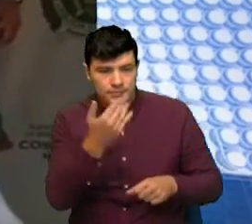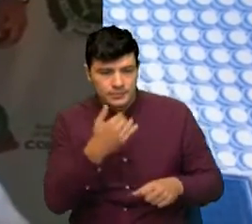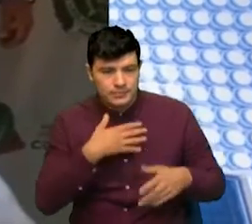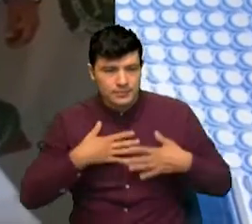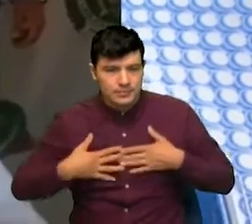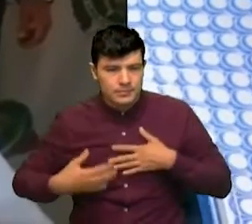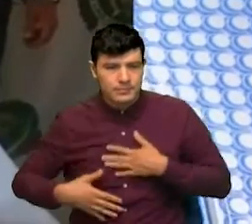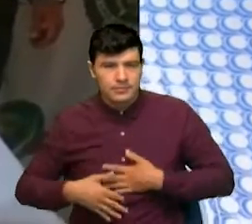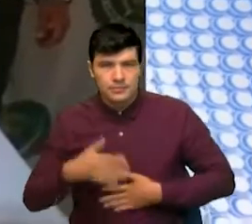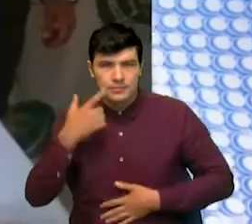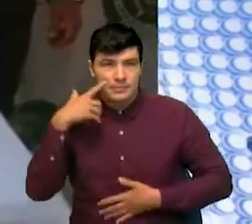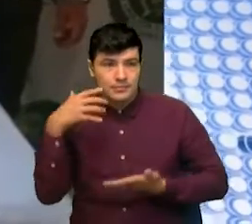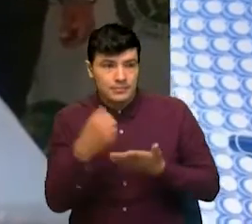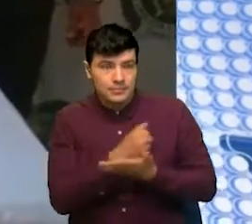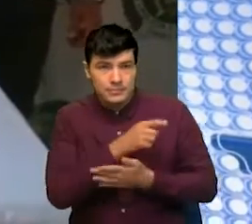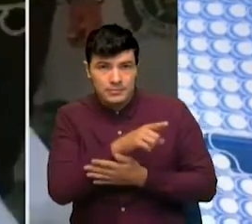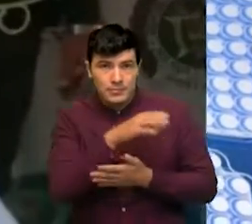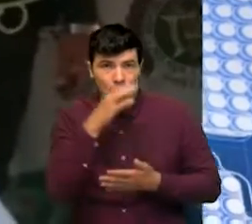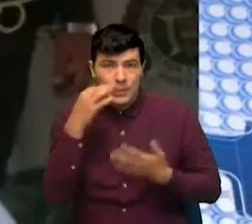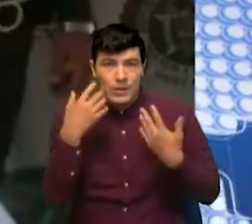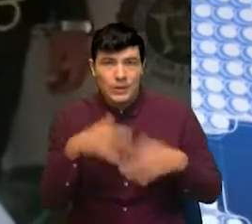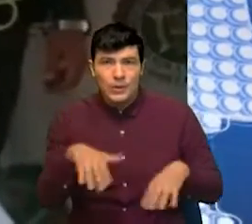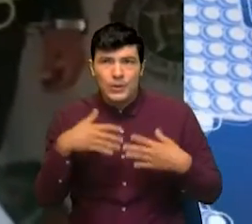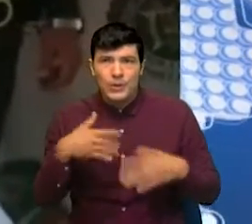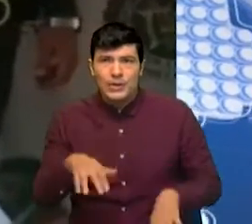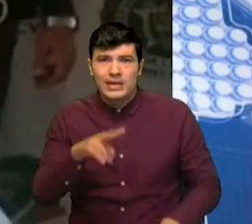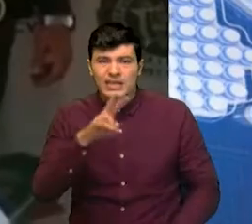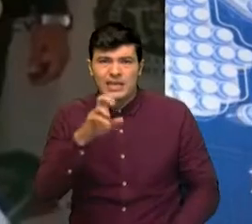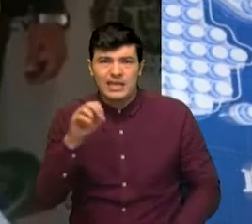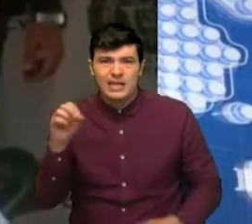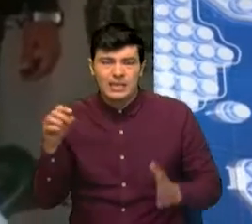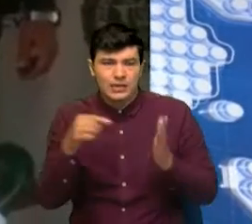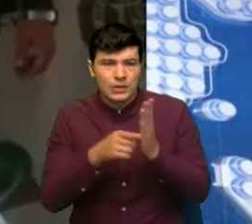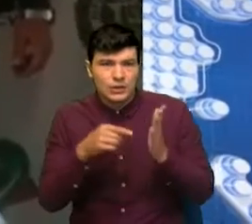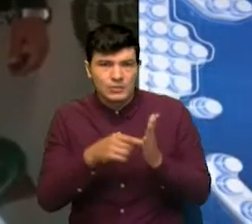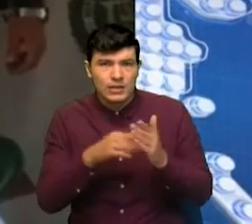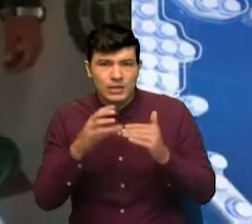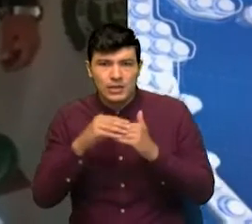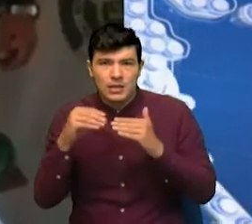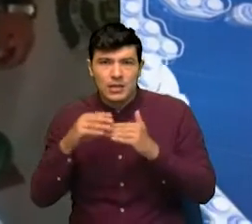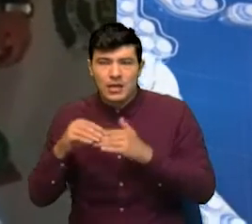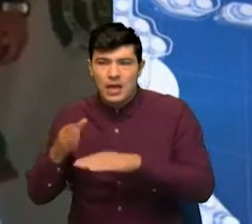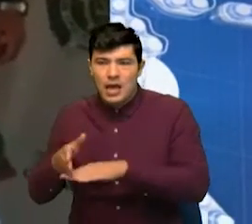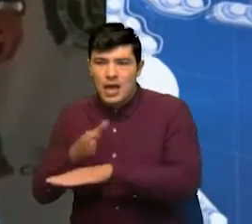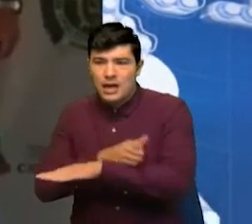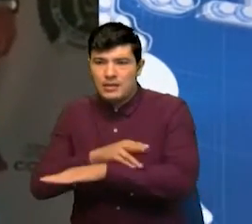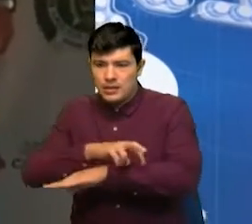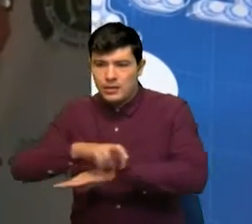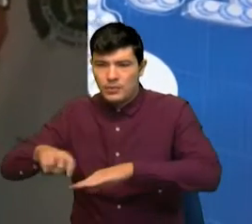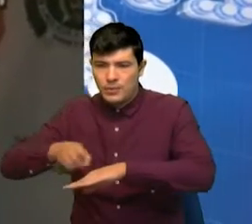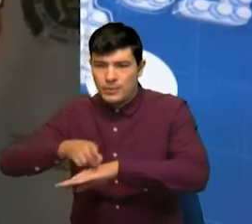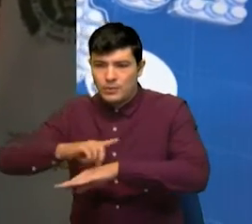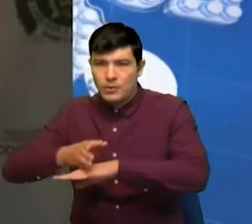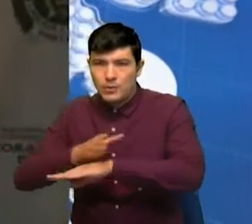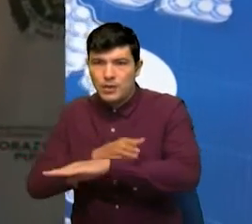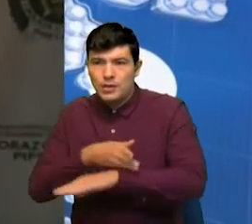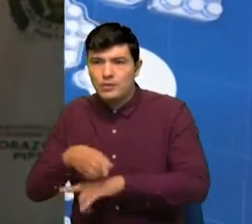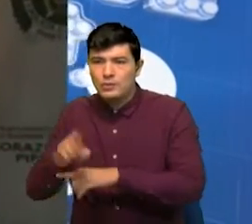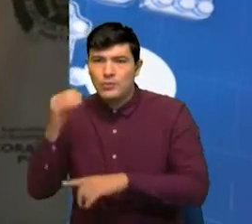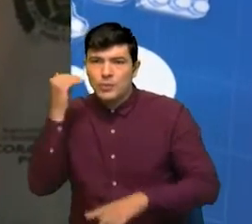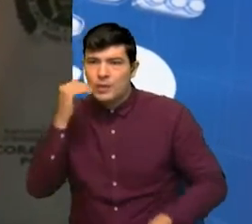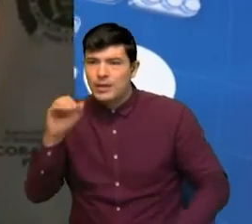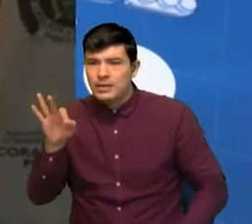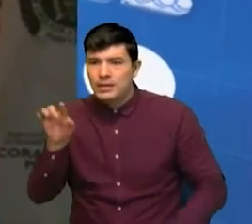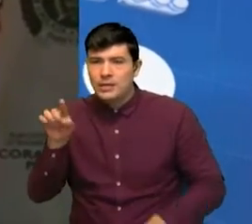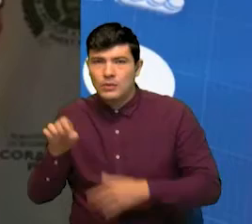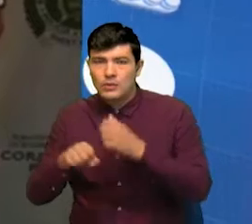personal, encontrándole bajo su poder la suma de 700 mil pesos, la cual había sido hurtada minutos antes a una señora de 31 años